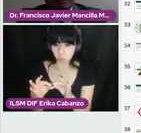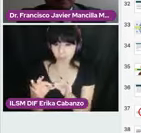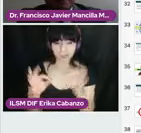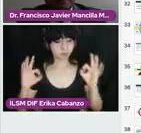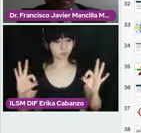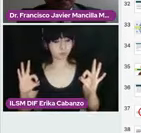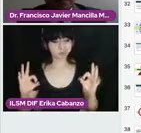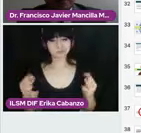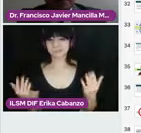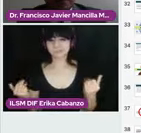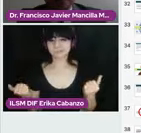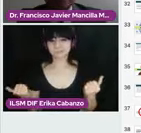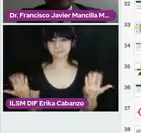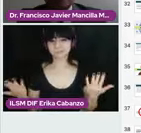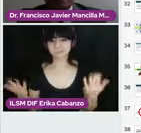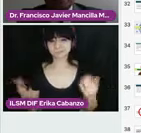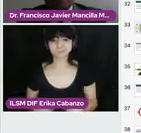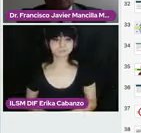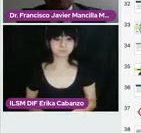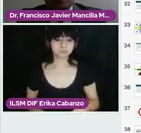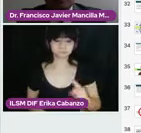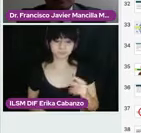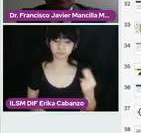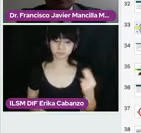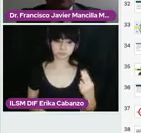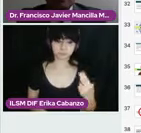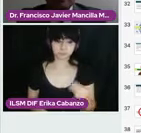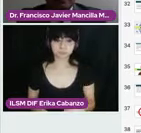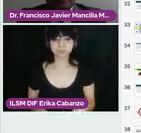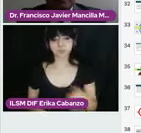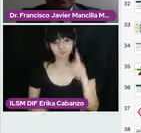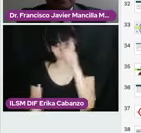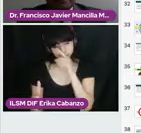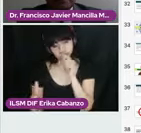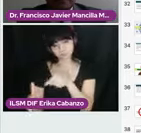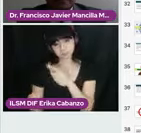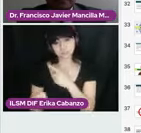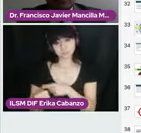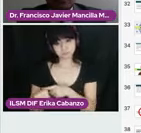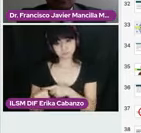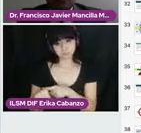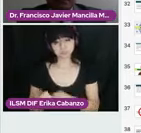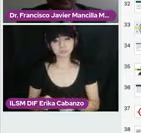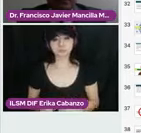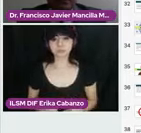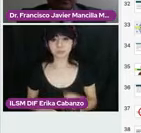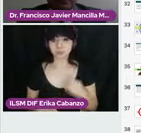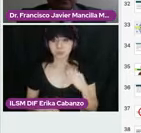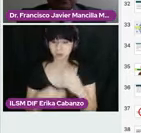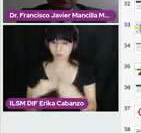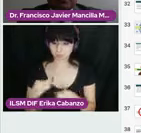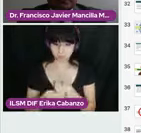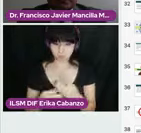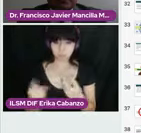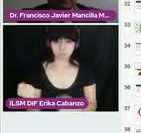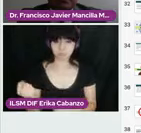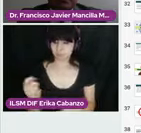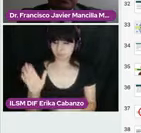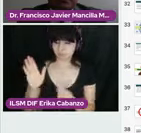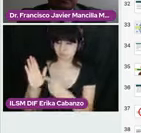hay que orientar a los pacientes, nosotros como médicos, que no todo lo que sale en la televisión,